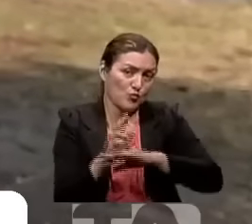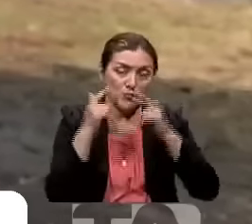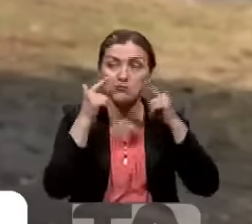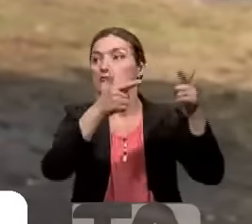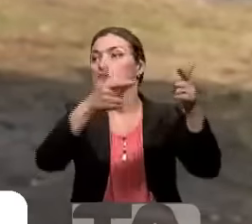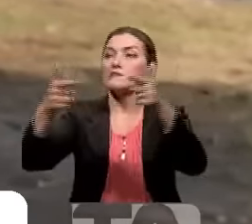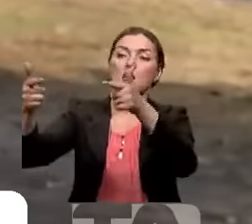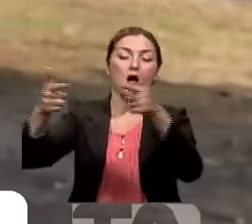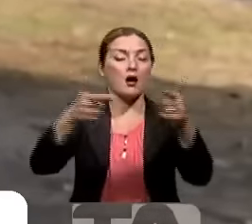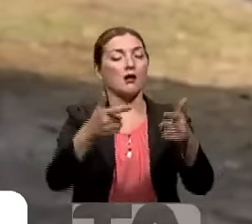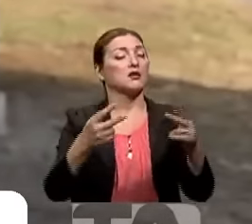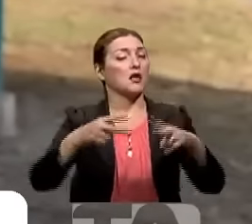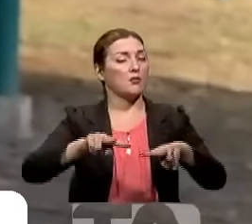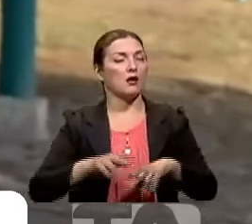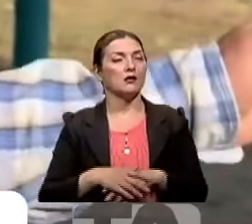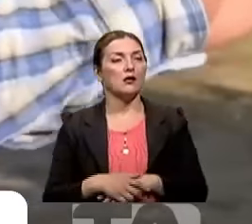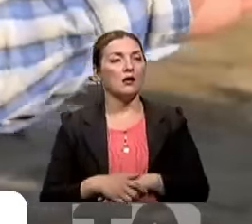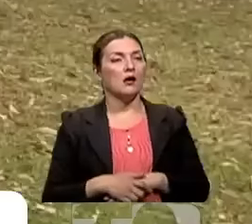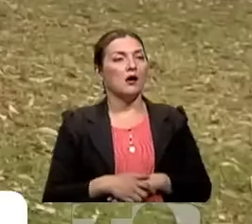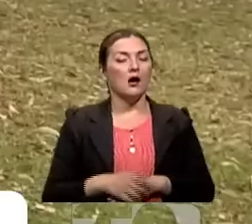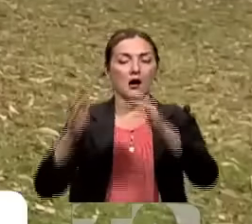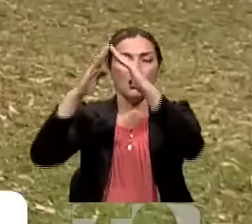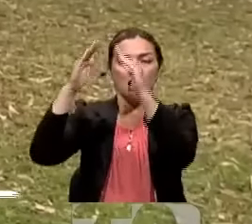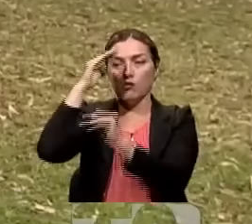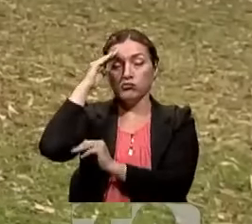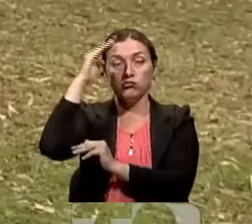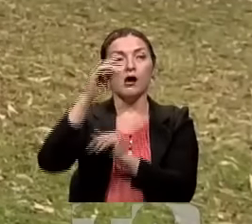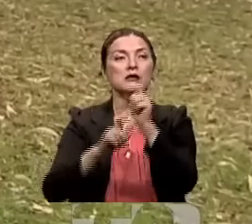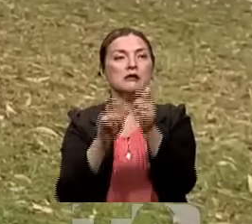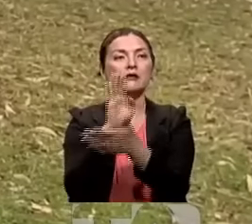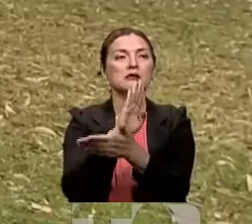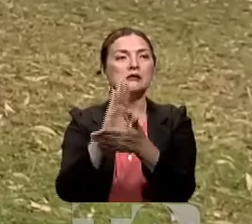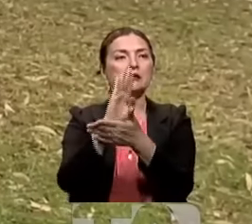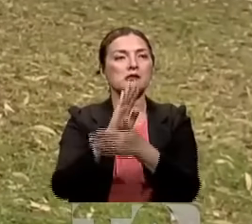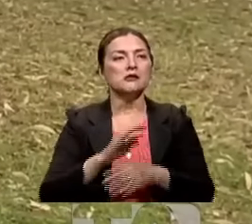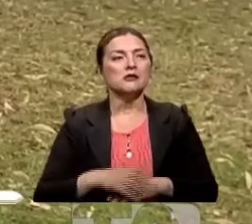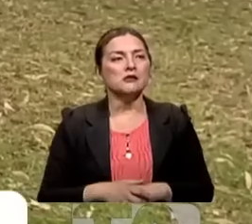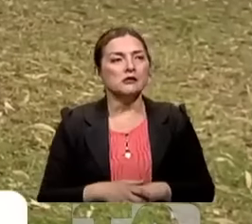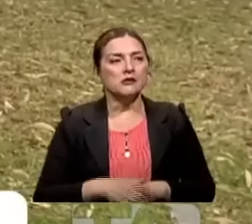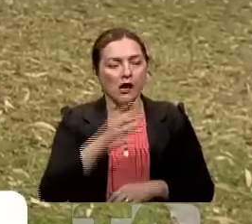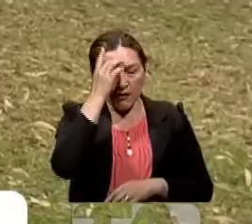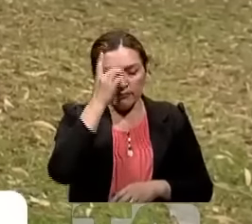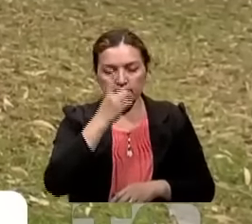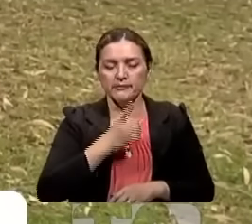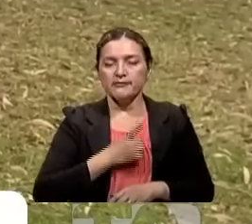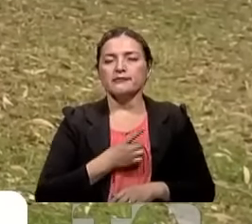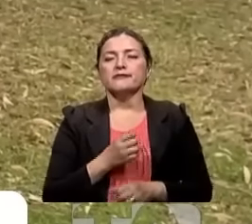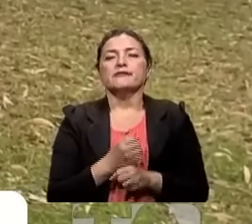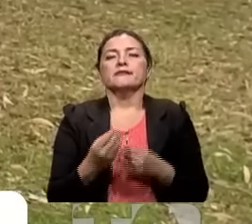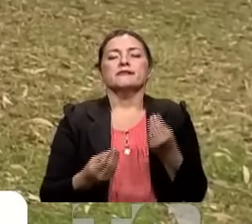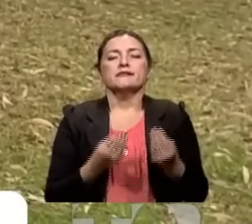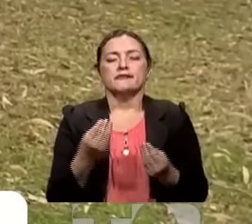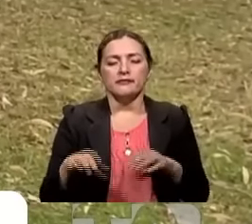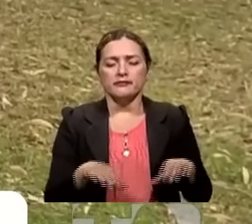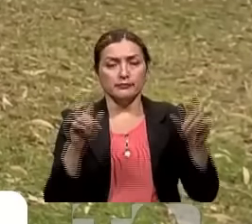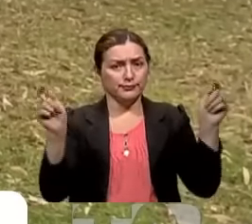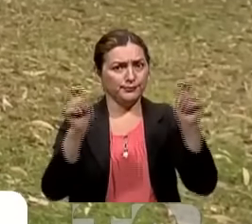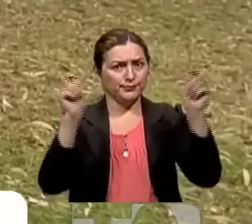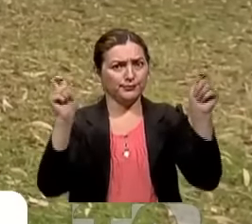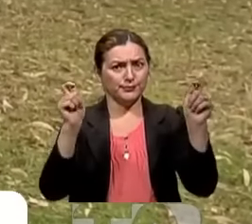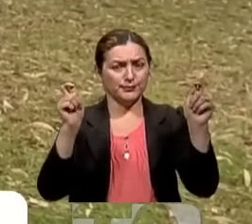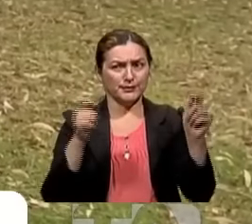vigilancia. Adicionalmente a eso tenemos también lo que es acá el UPC. Los moradores de este vecindario decidieron no realizar actividades festivas